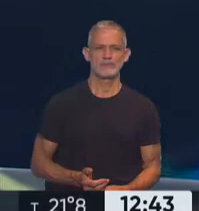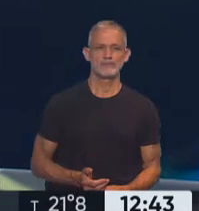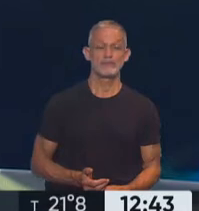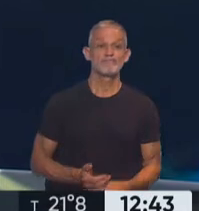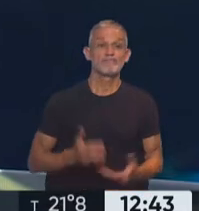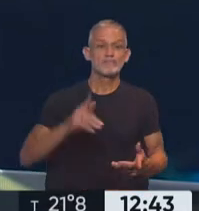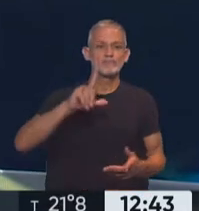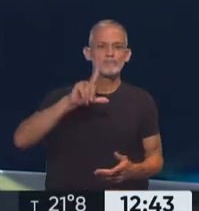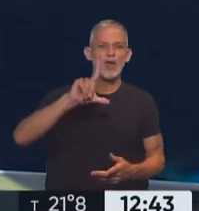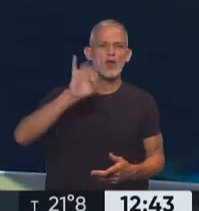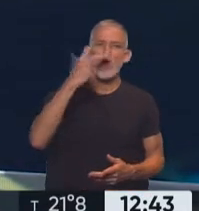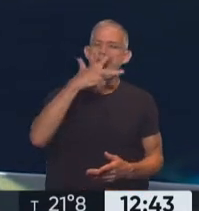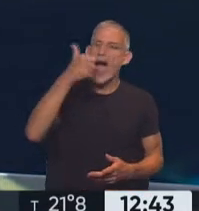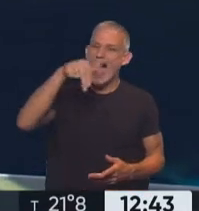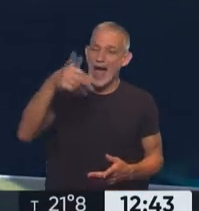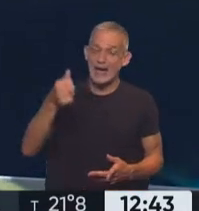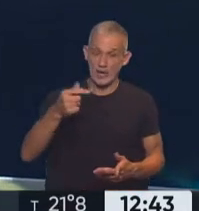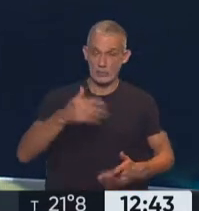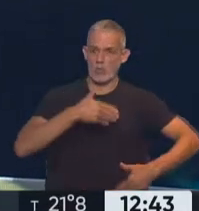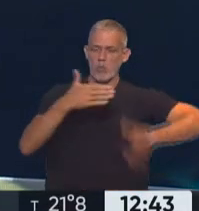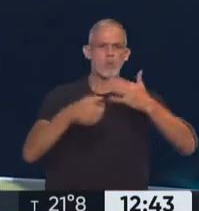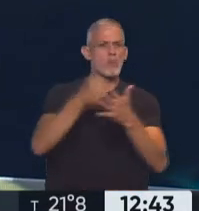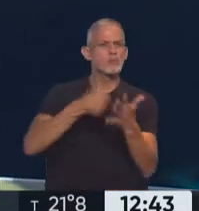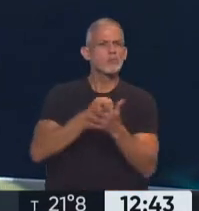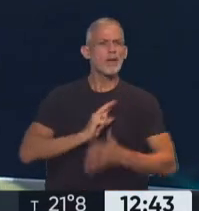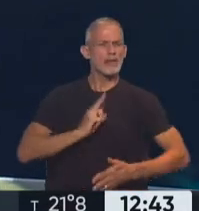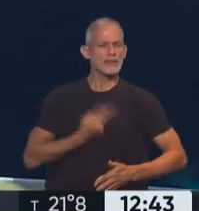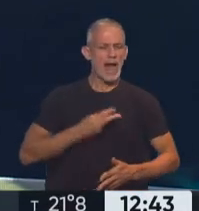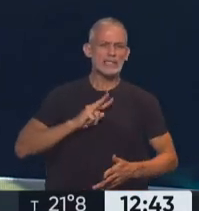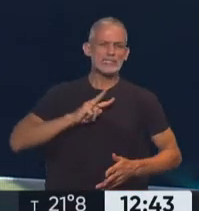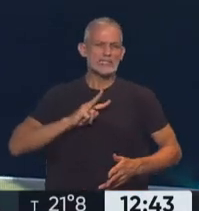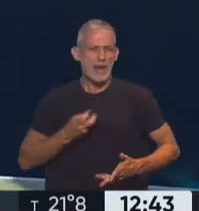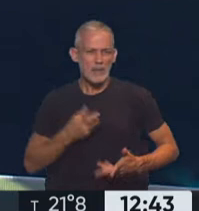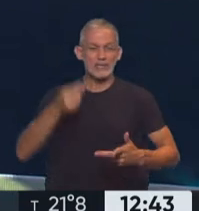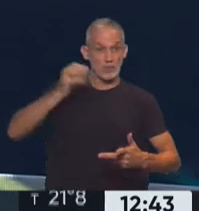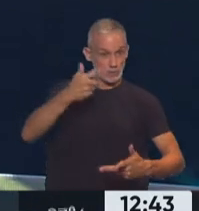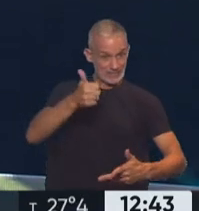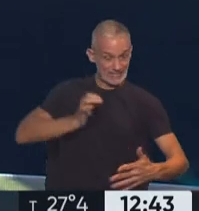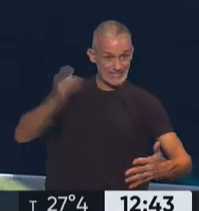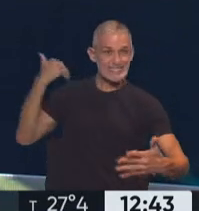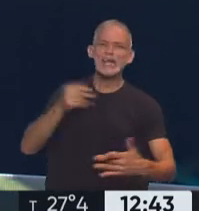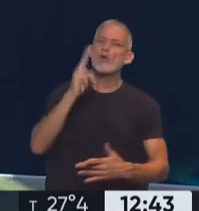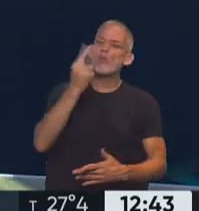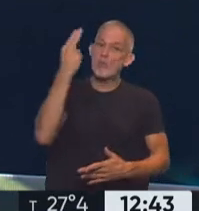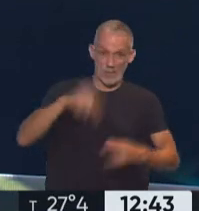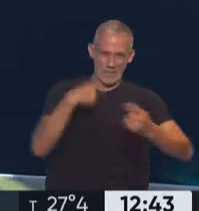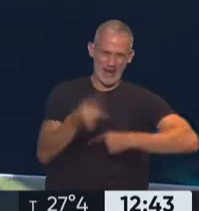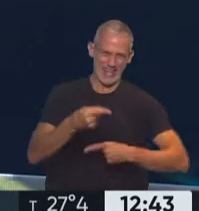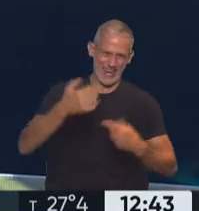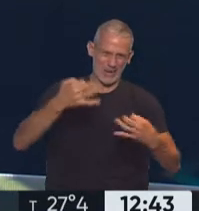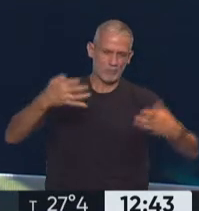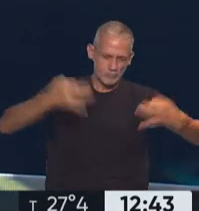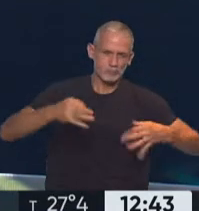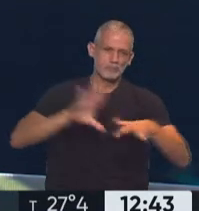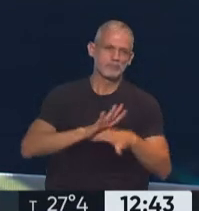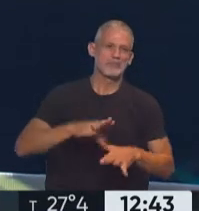lohana berkins fue una adelantada militante trans travestis hace seis años fallecía mañana se cumplen seis